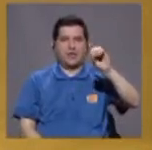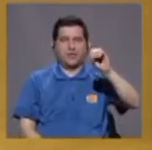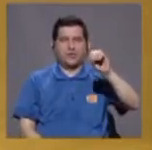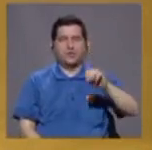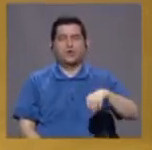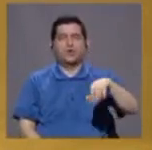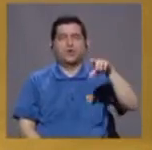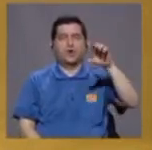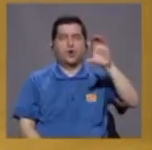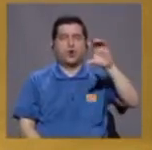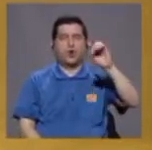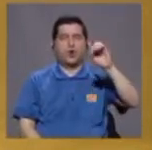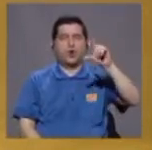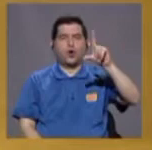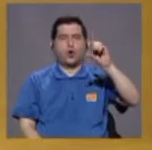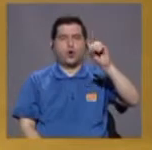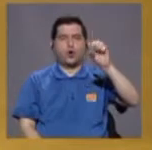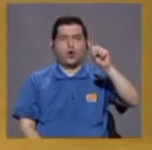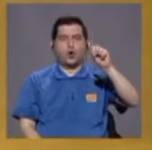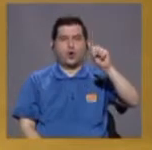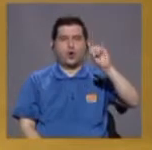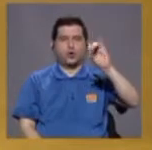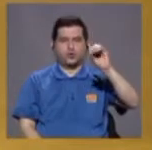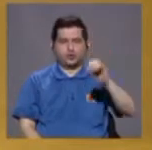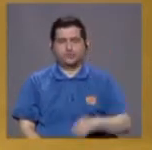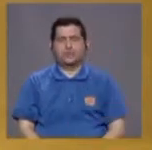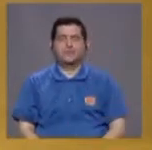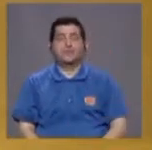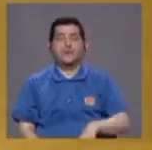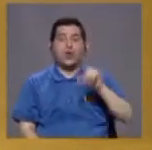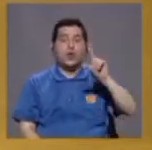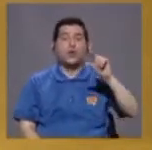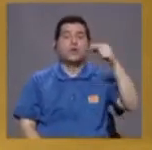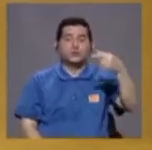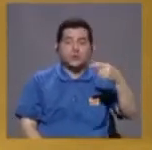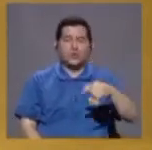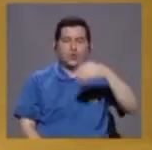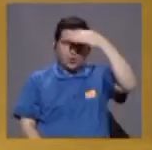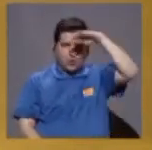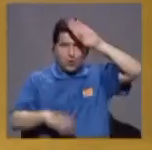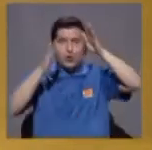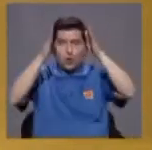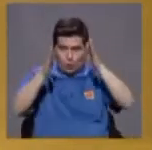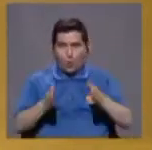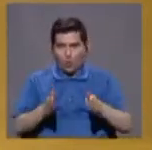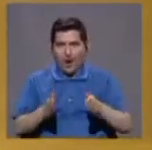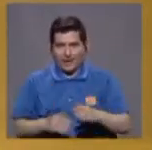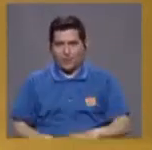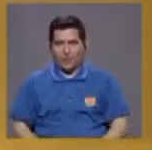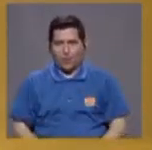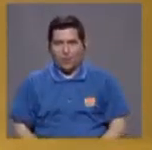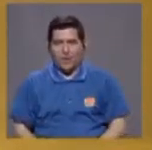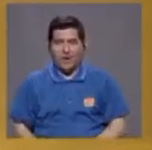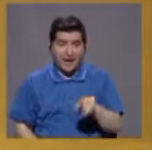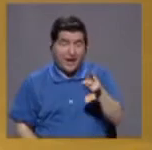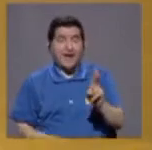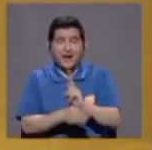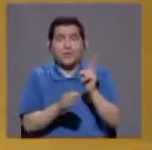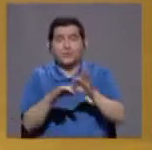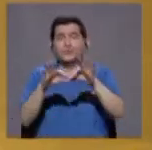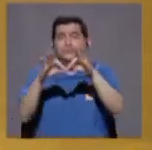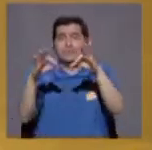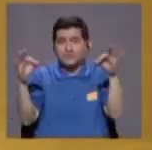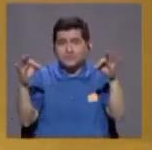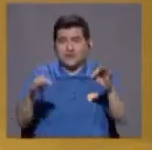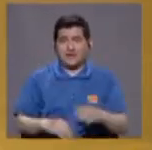frase que don Luis Godoy, que era cubano de origen, usaba esa frase en